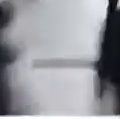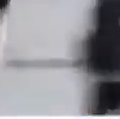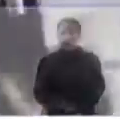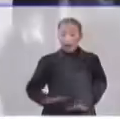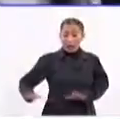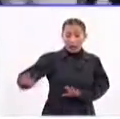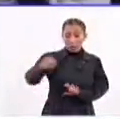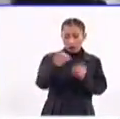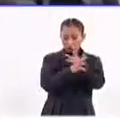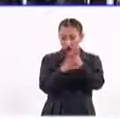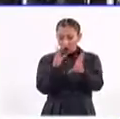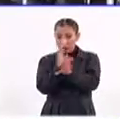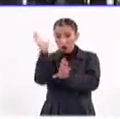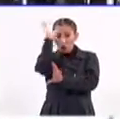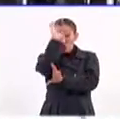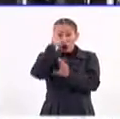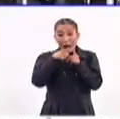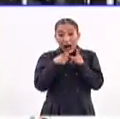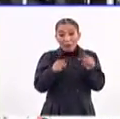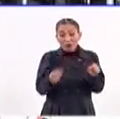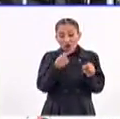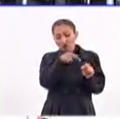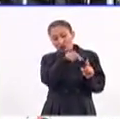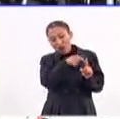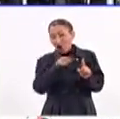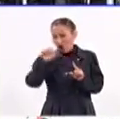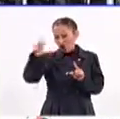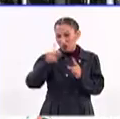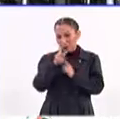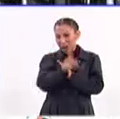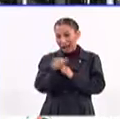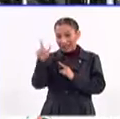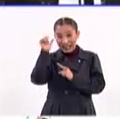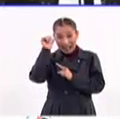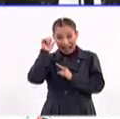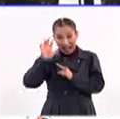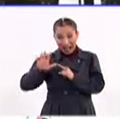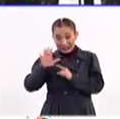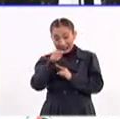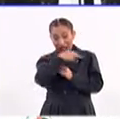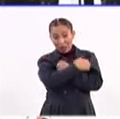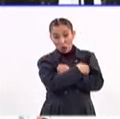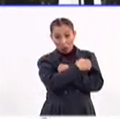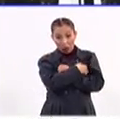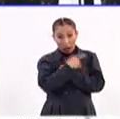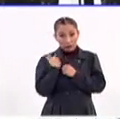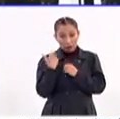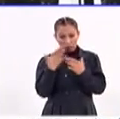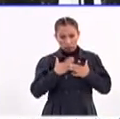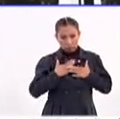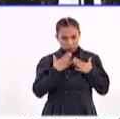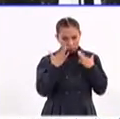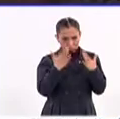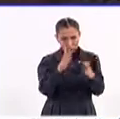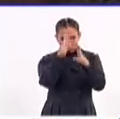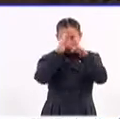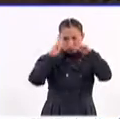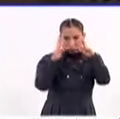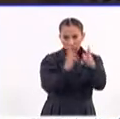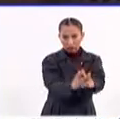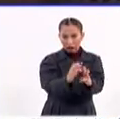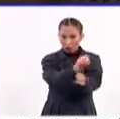Entre tantos elementos, la cultura japonesa sobresale de los demás países asiáticos. La educación, honestidad,